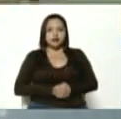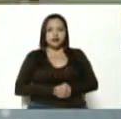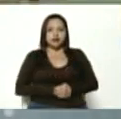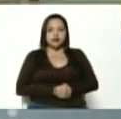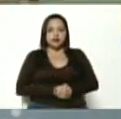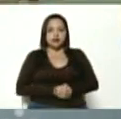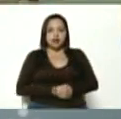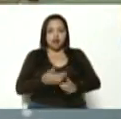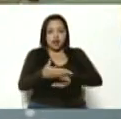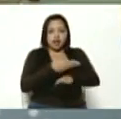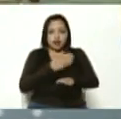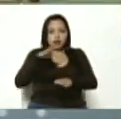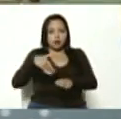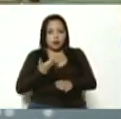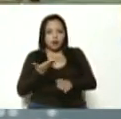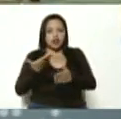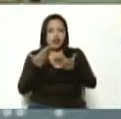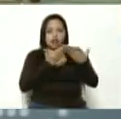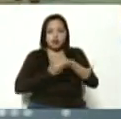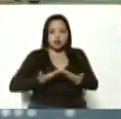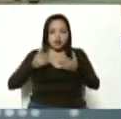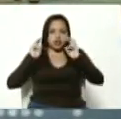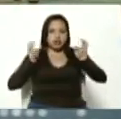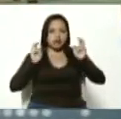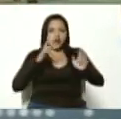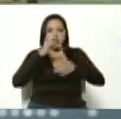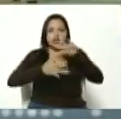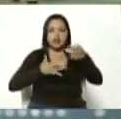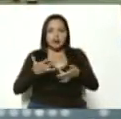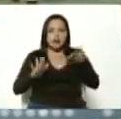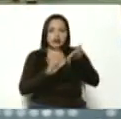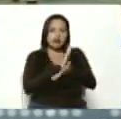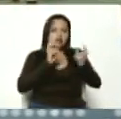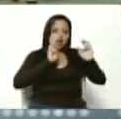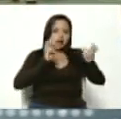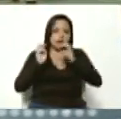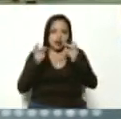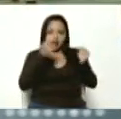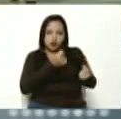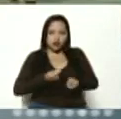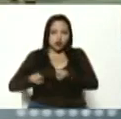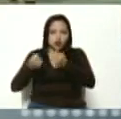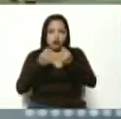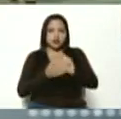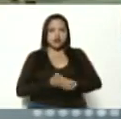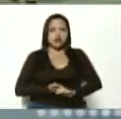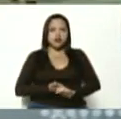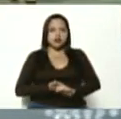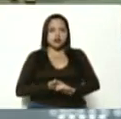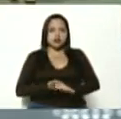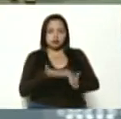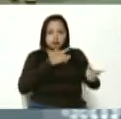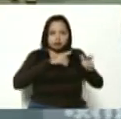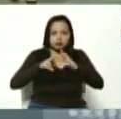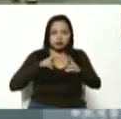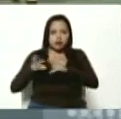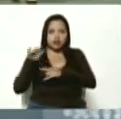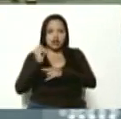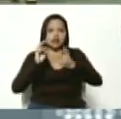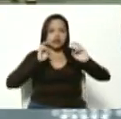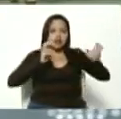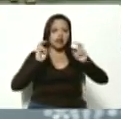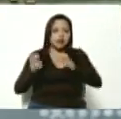perentoria para poder estudiar este tema. Hemos tirado el tema económico, financiero, los estudios comparados y hemos